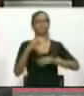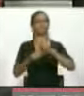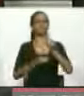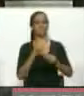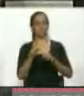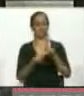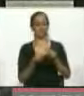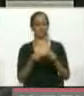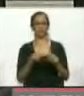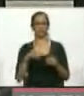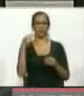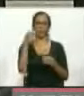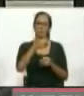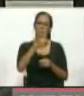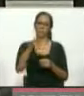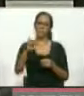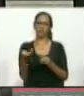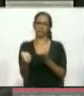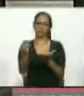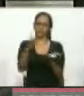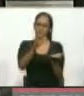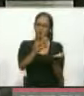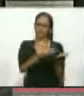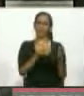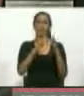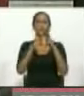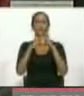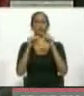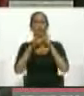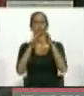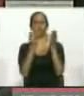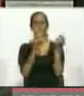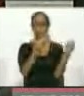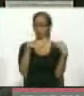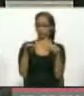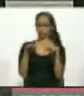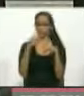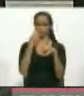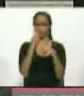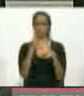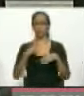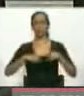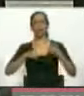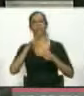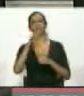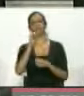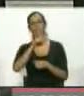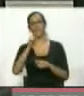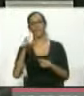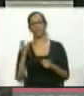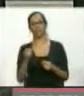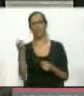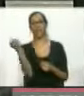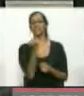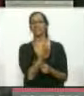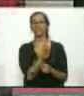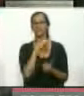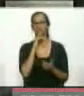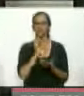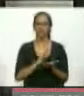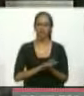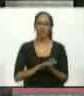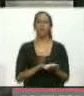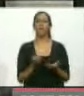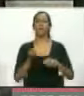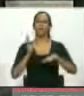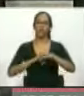que qué bueno que todo el mundo conoció más de 30 personas asesinadas por las fuerzas